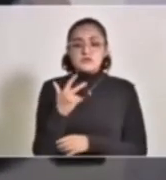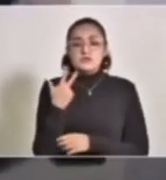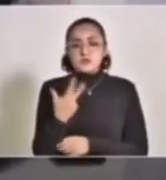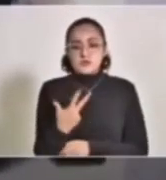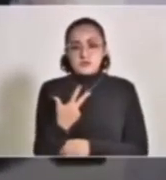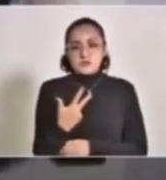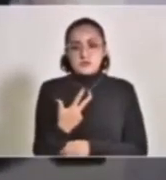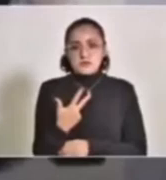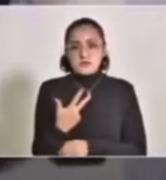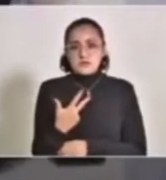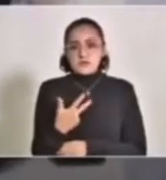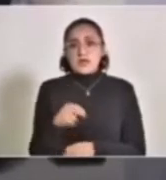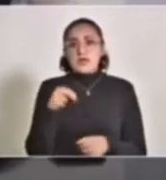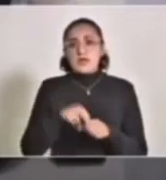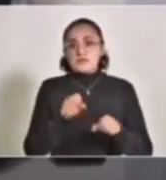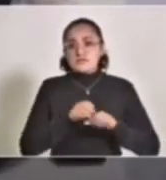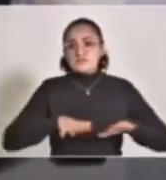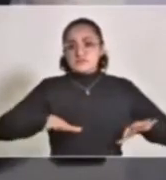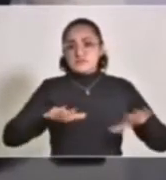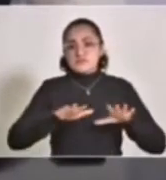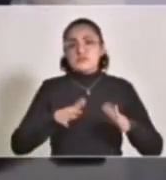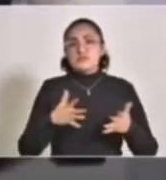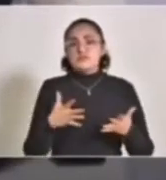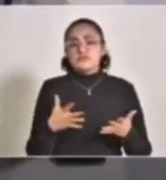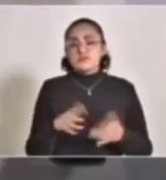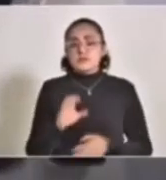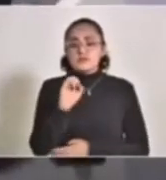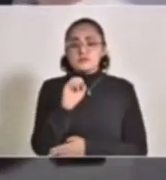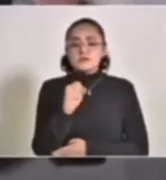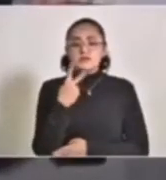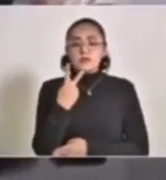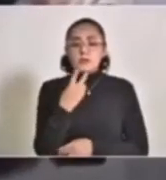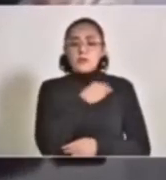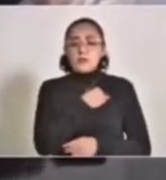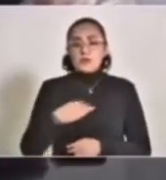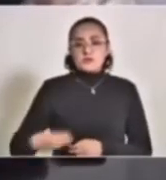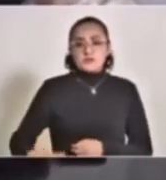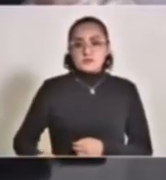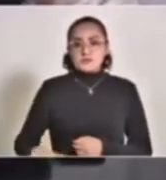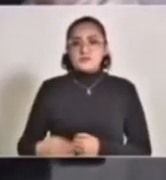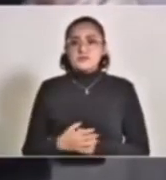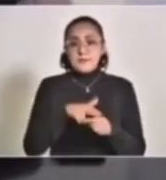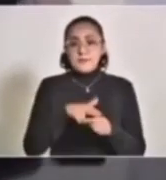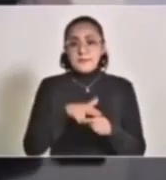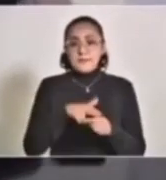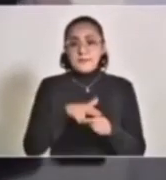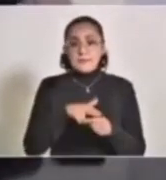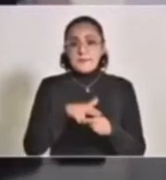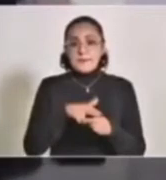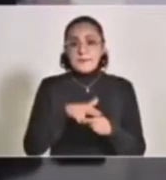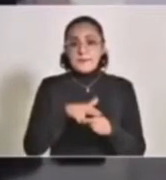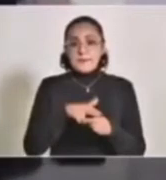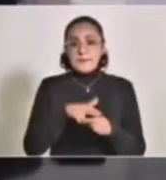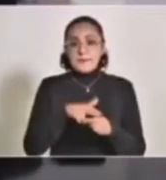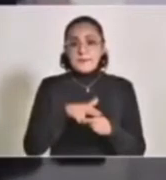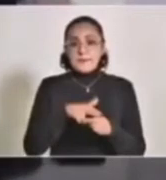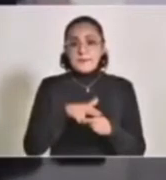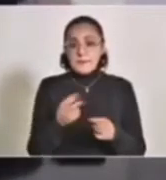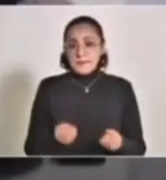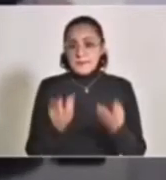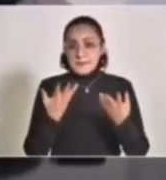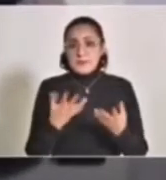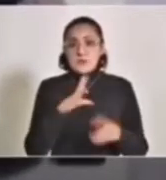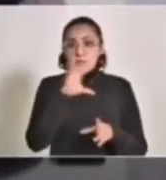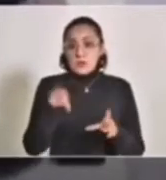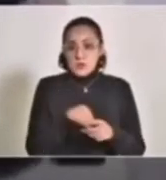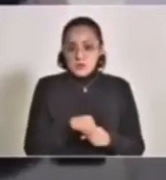858, distribuidos en 62 municipios. Con respecto a la hospitalización, tenemos en